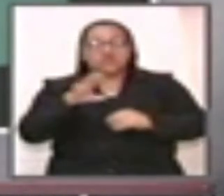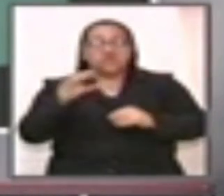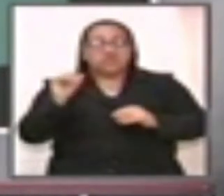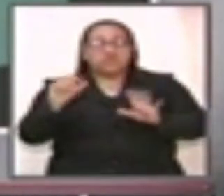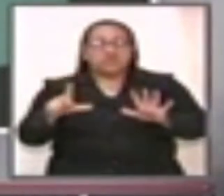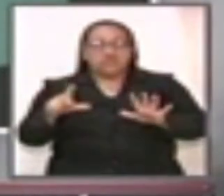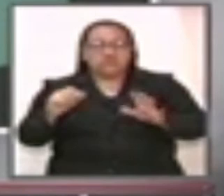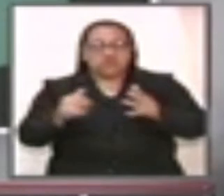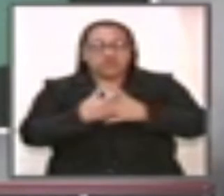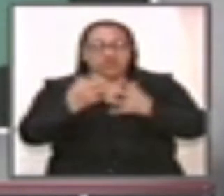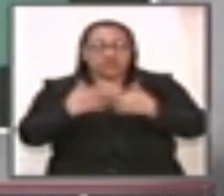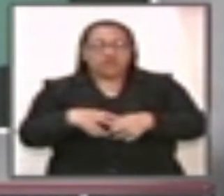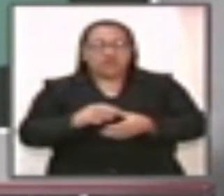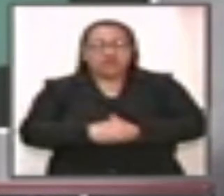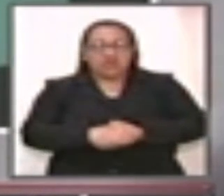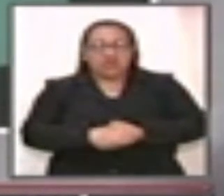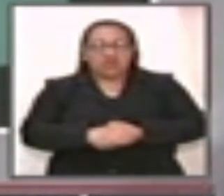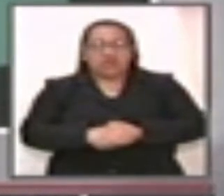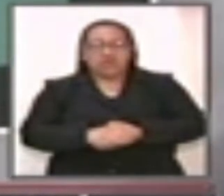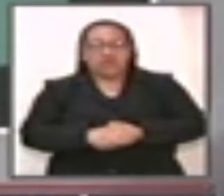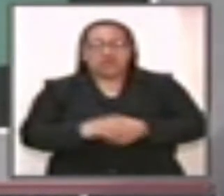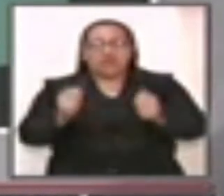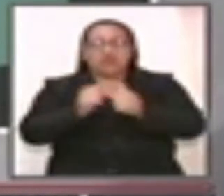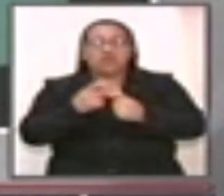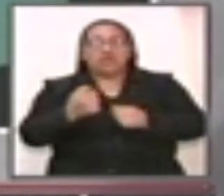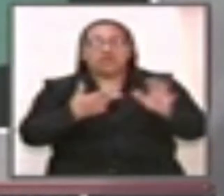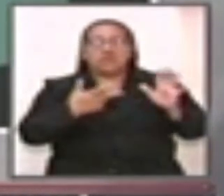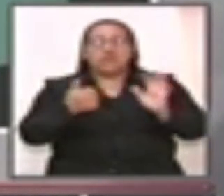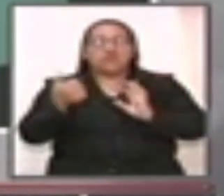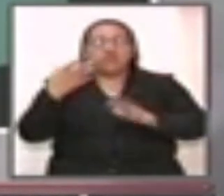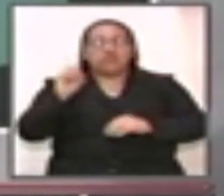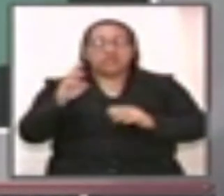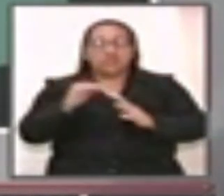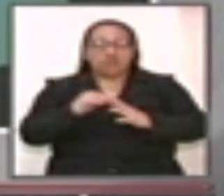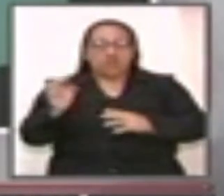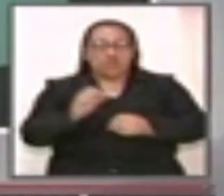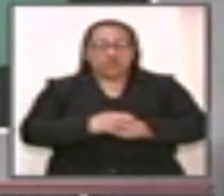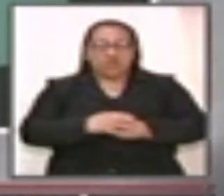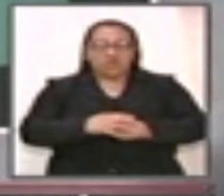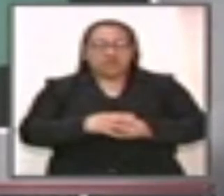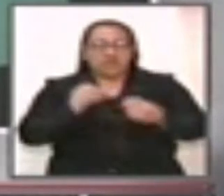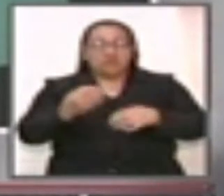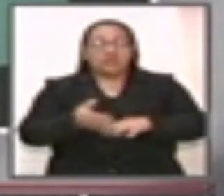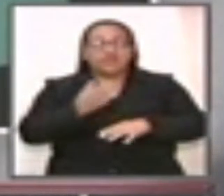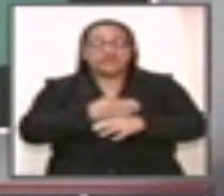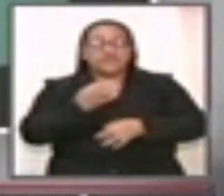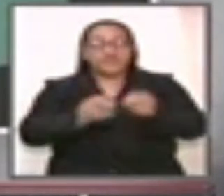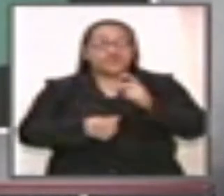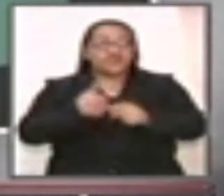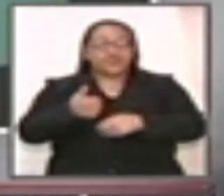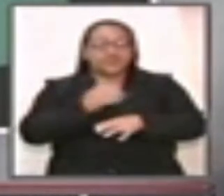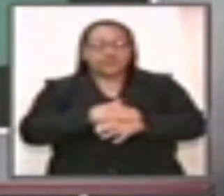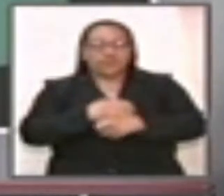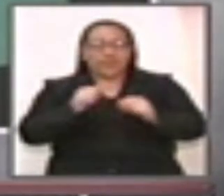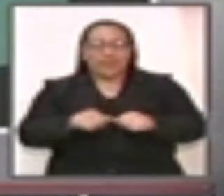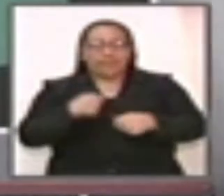757 nuevas empresas con casi 680 millones de dólares, como principalmente